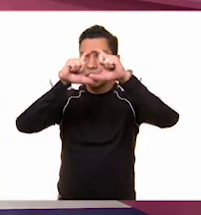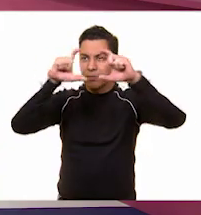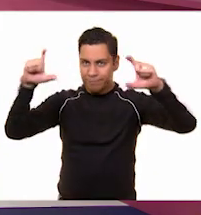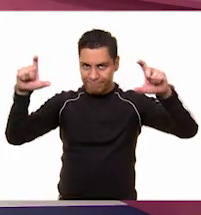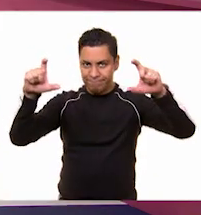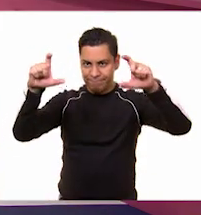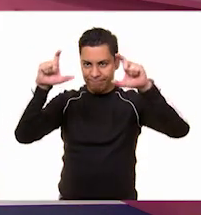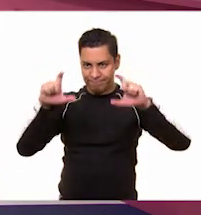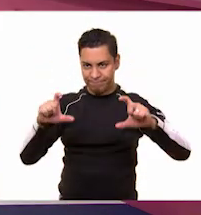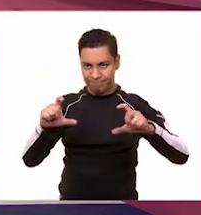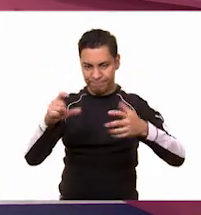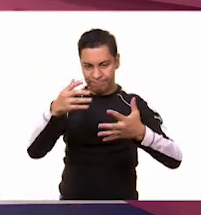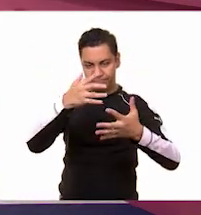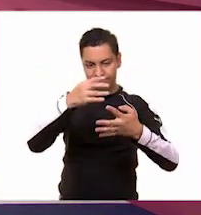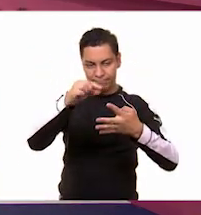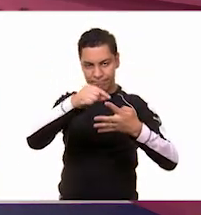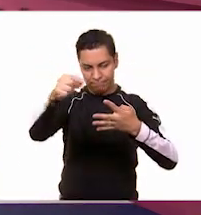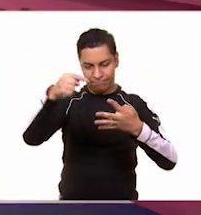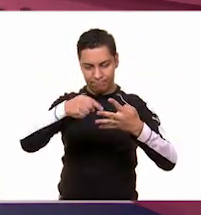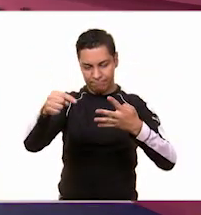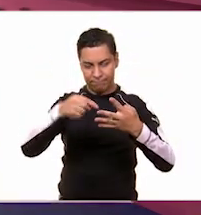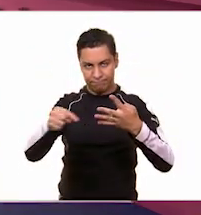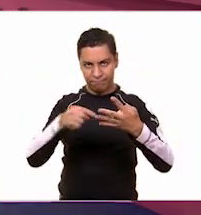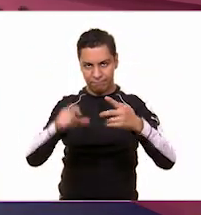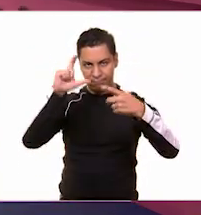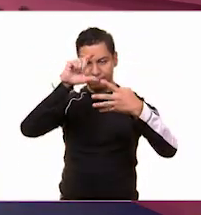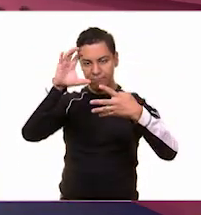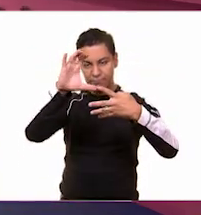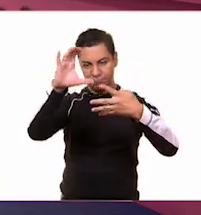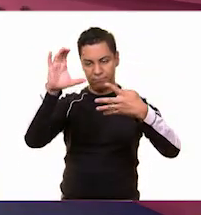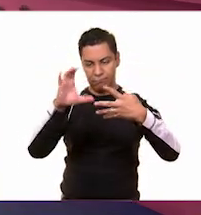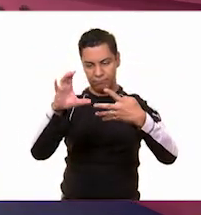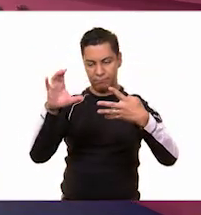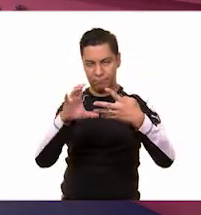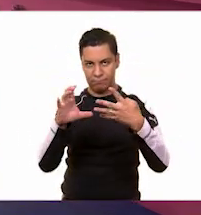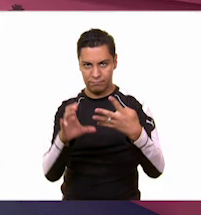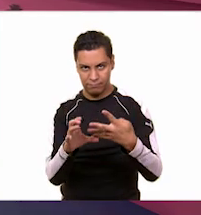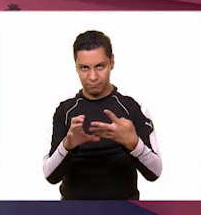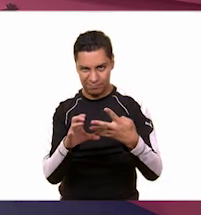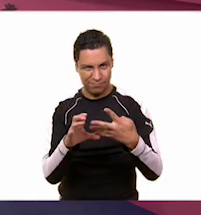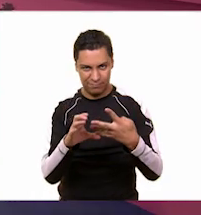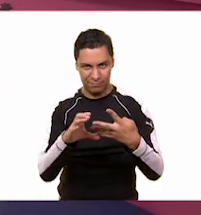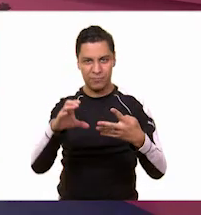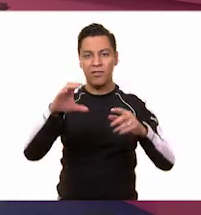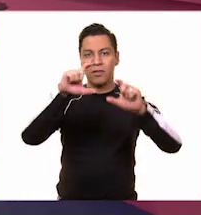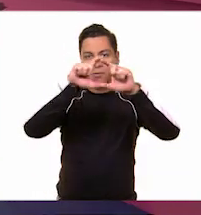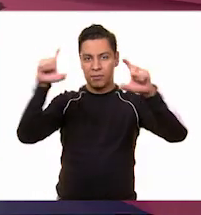datos más relevantes de la noticia con la finalidad de atraer la atención del lector.